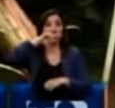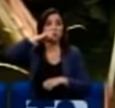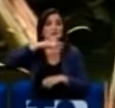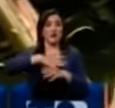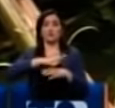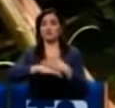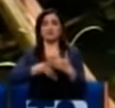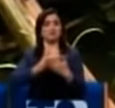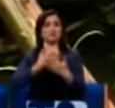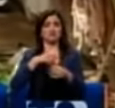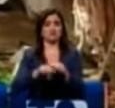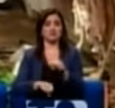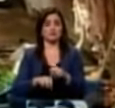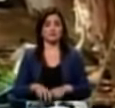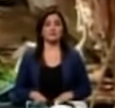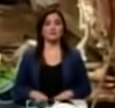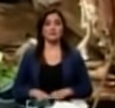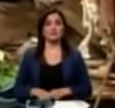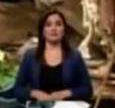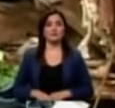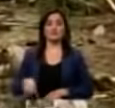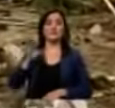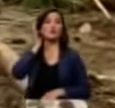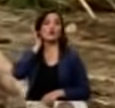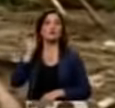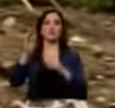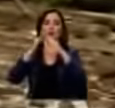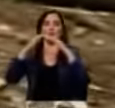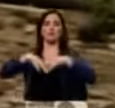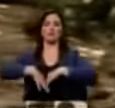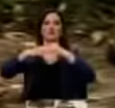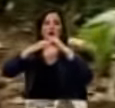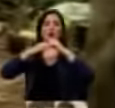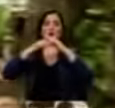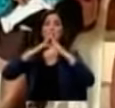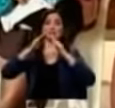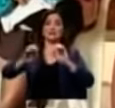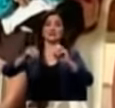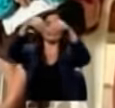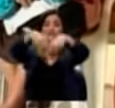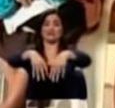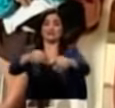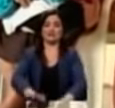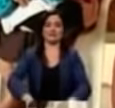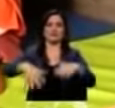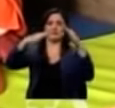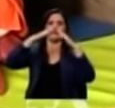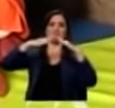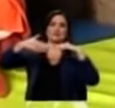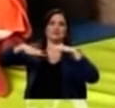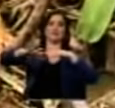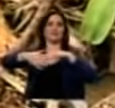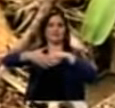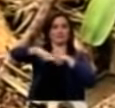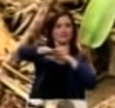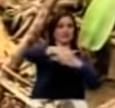mejor dicho, lo que era de casa. De la casa de Karina sí no quedó nada, hasta el zinc se fue con la correntada, de ahí que con su familia debió